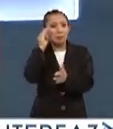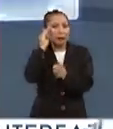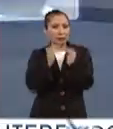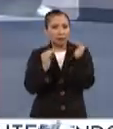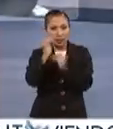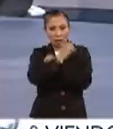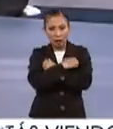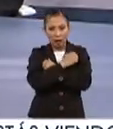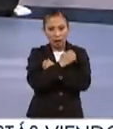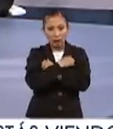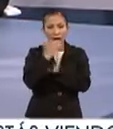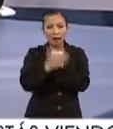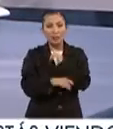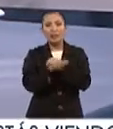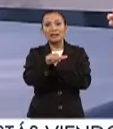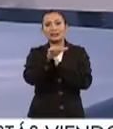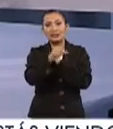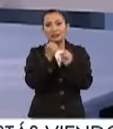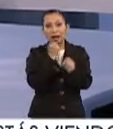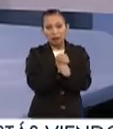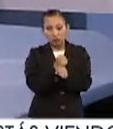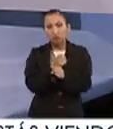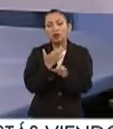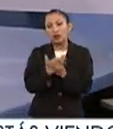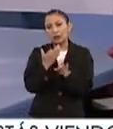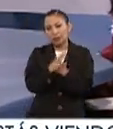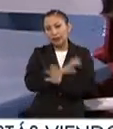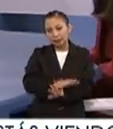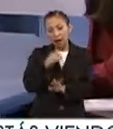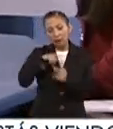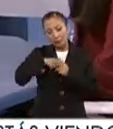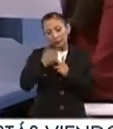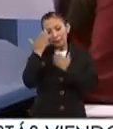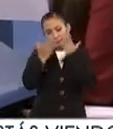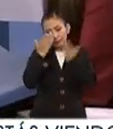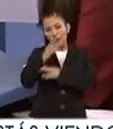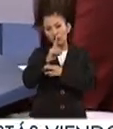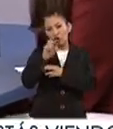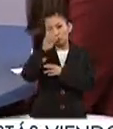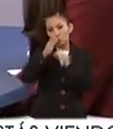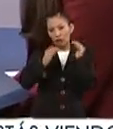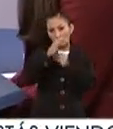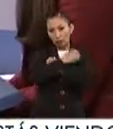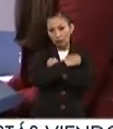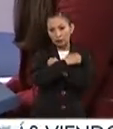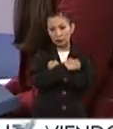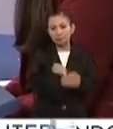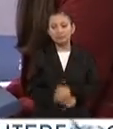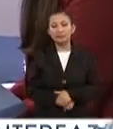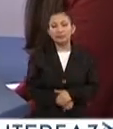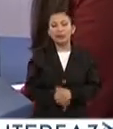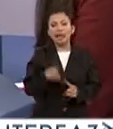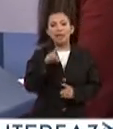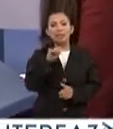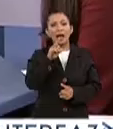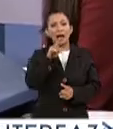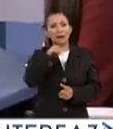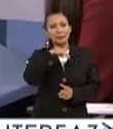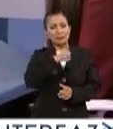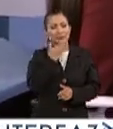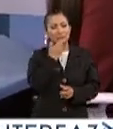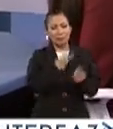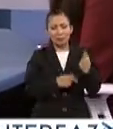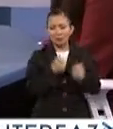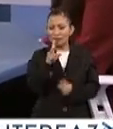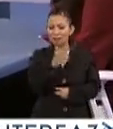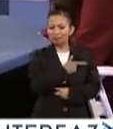maestría en educación, la acabé a los 16 años y actualmente ya estoy empezando el doctorado. También en educación. Dafne, bienvenida, es un verdadero